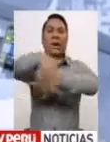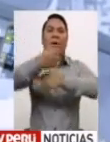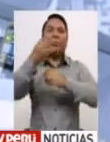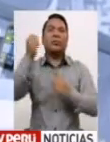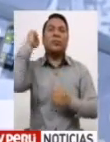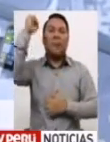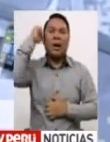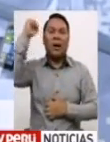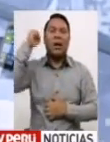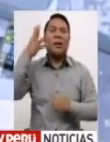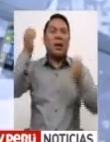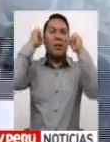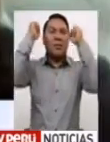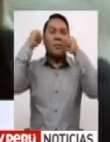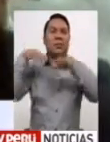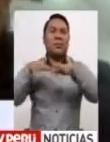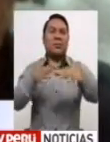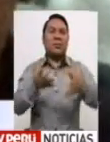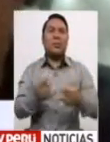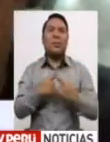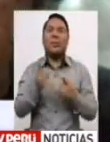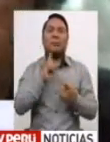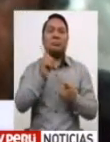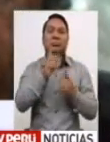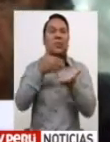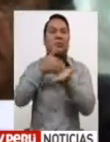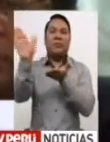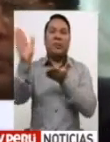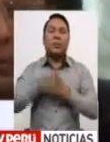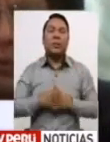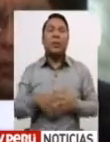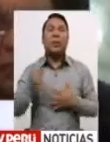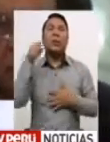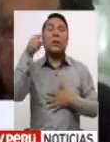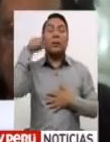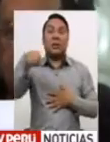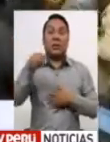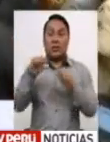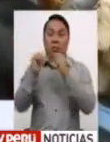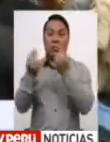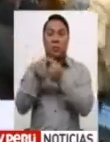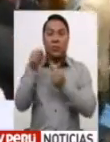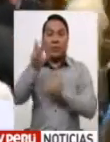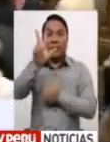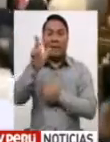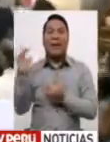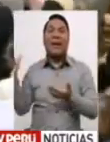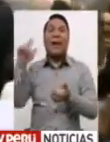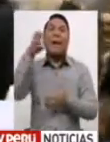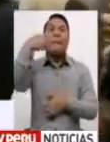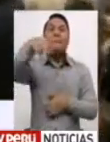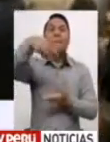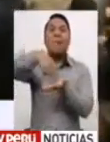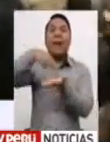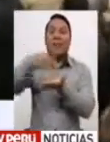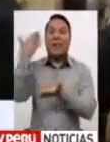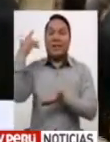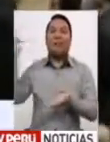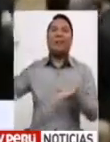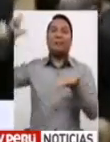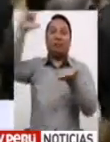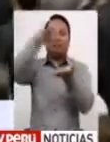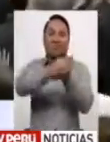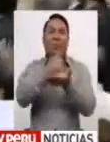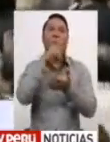gobierno del presidente Nicolás Maduro. Este grupo de trabajo viajó a Venezuela el martes para cubrir el juicio político iniciado al